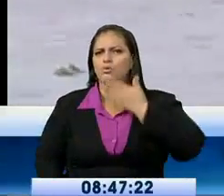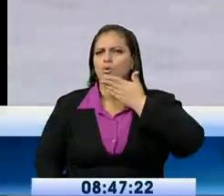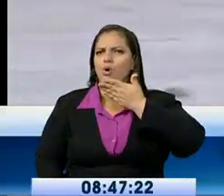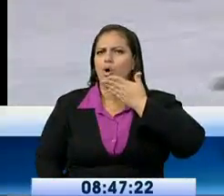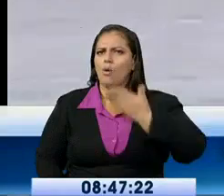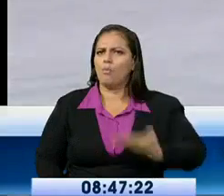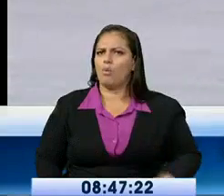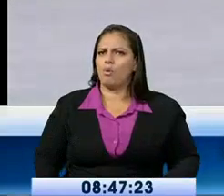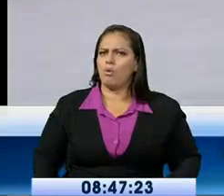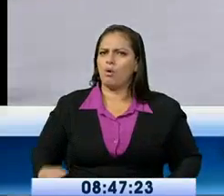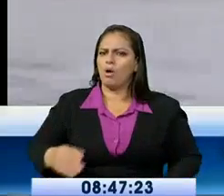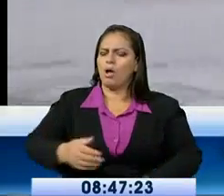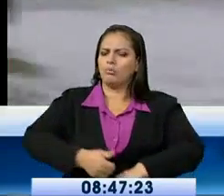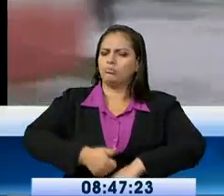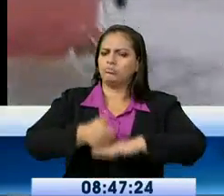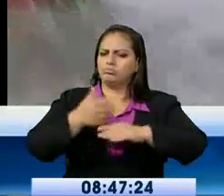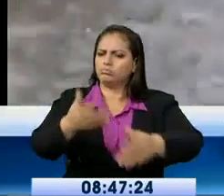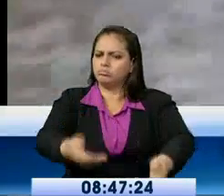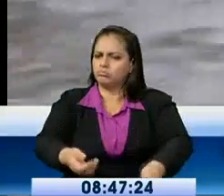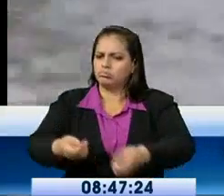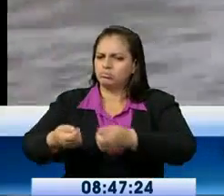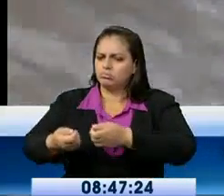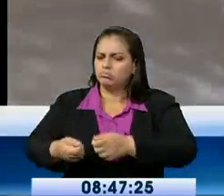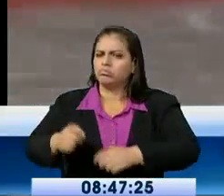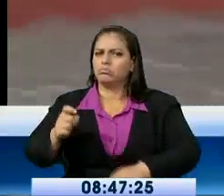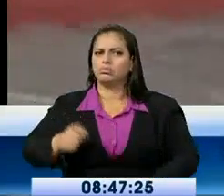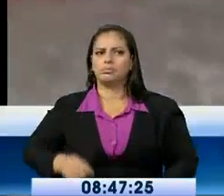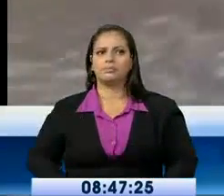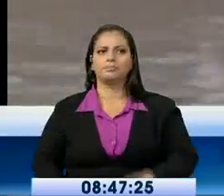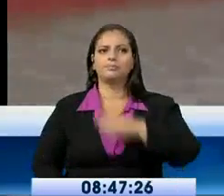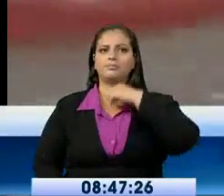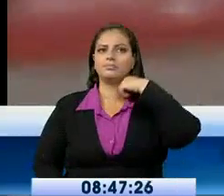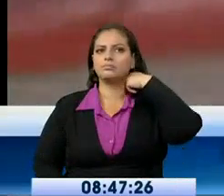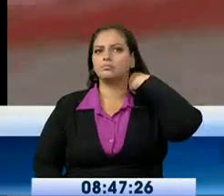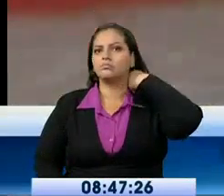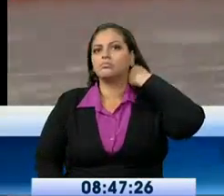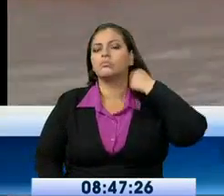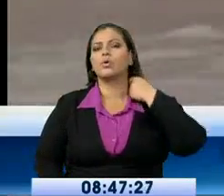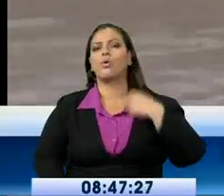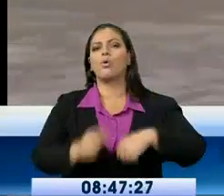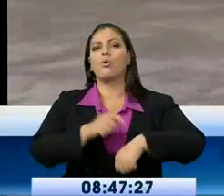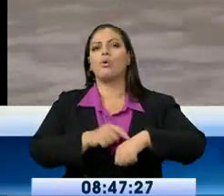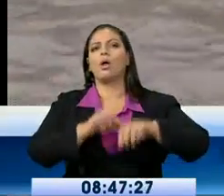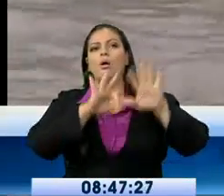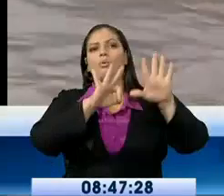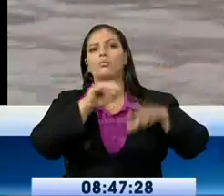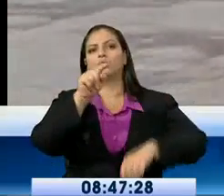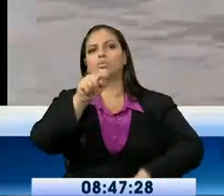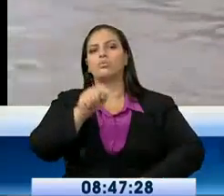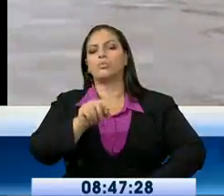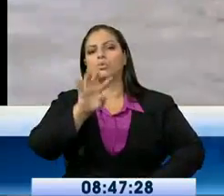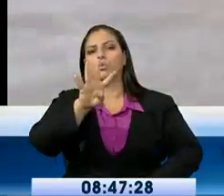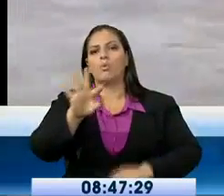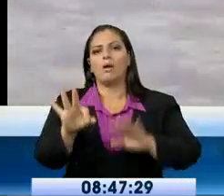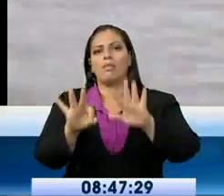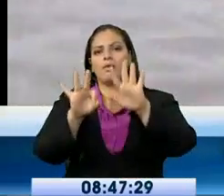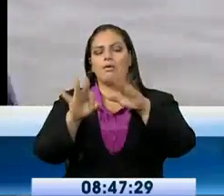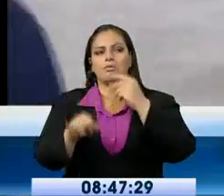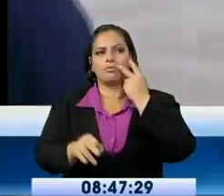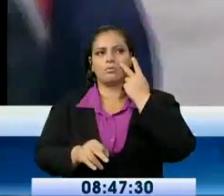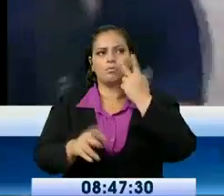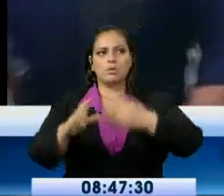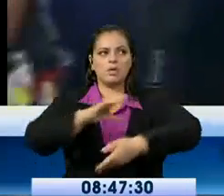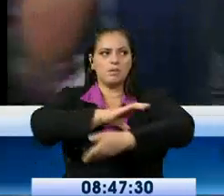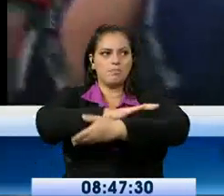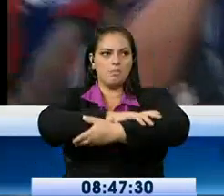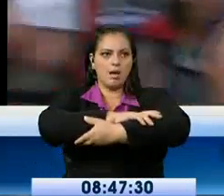autoridad. Ok, perfecto. Son las 8:48. Nosotros estamos en vivo y en directo a través de este recorrido por el río Guayas. Ahora